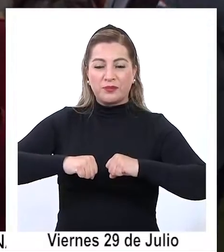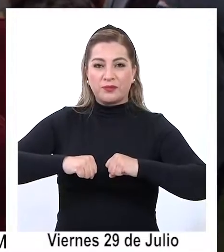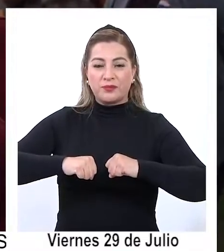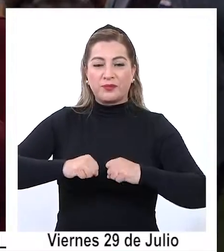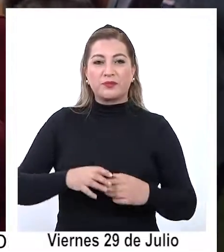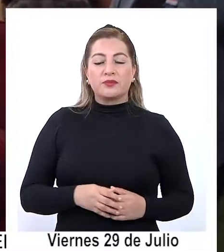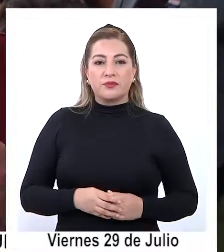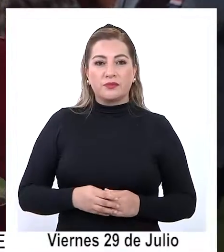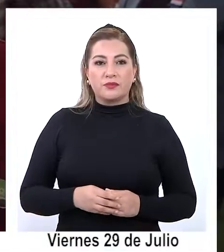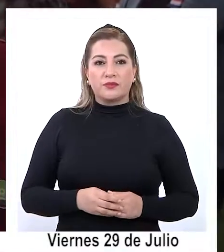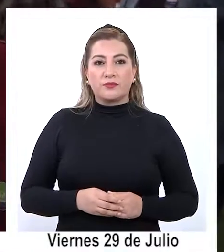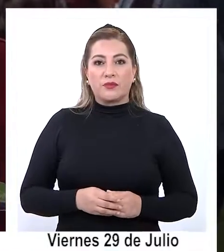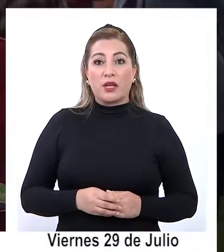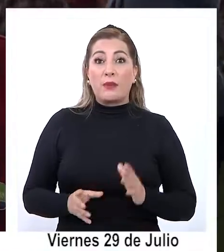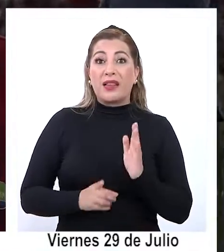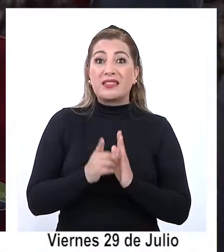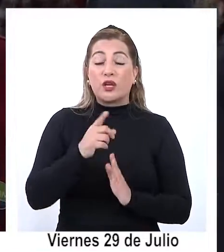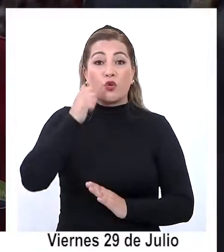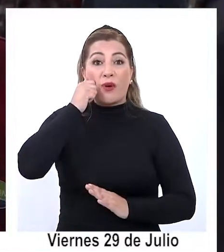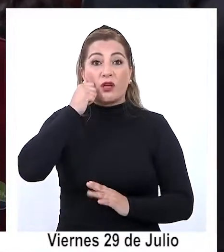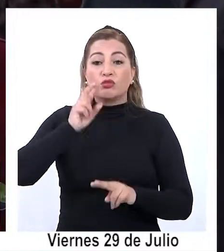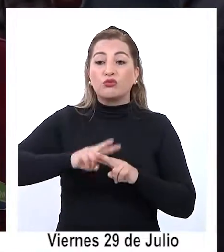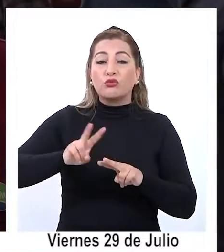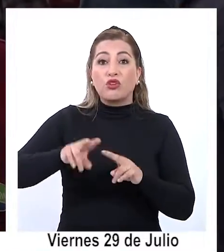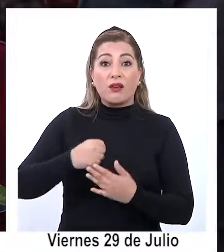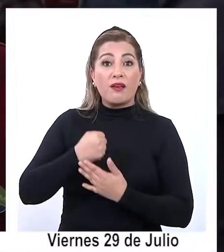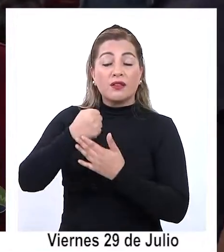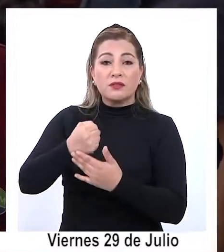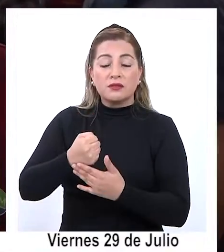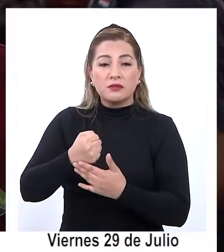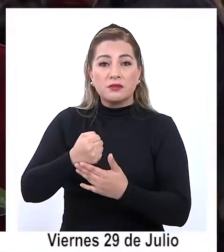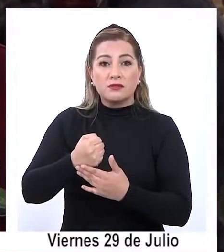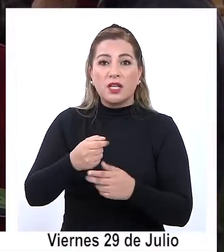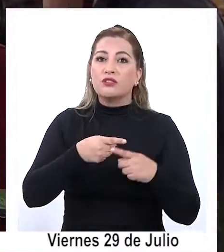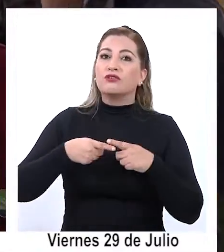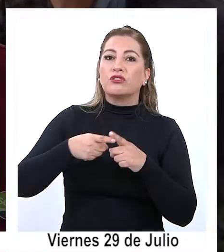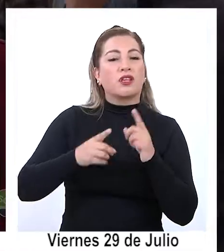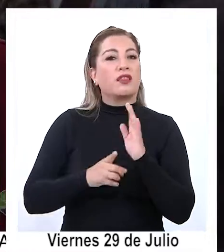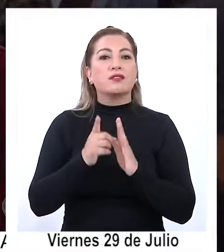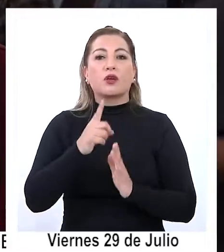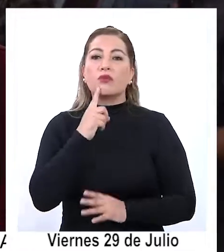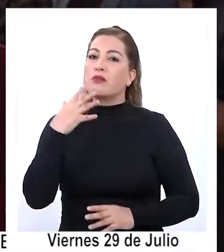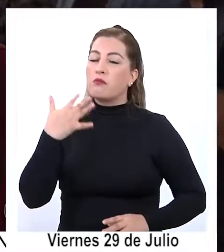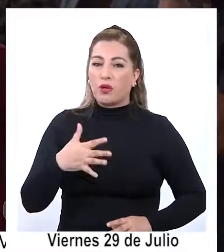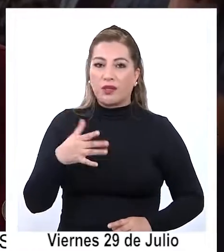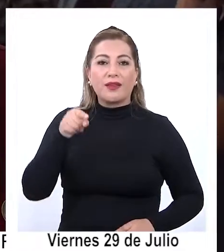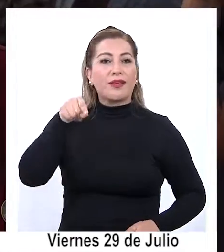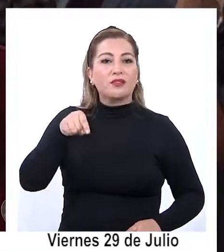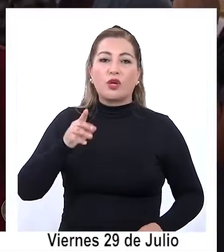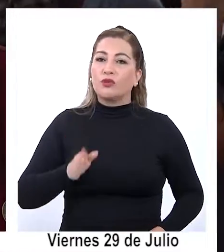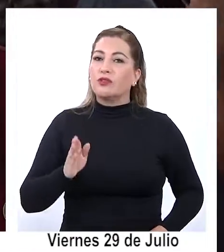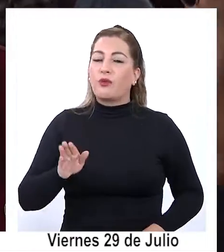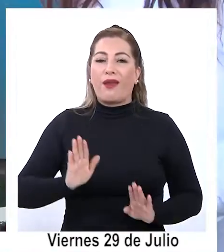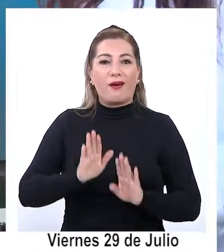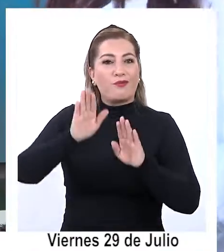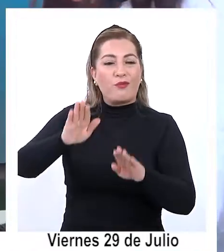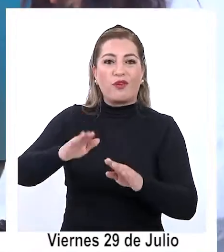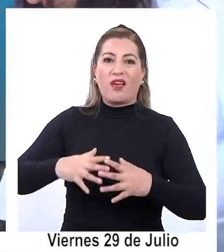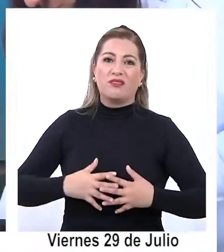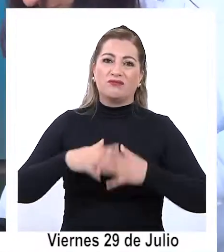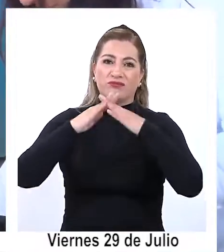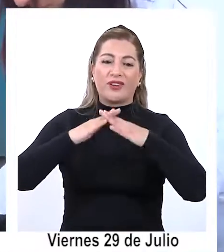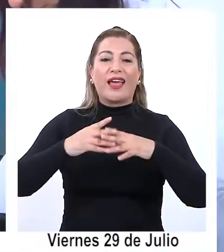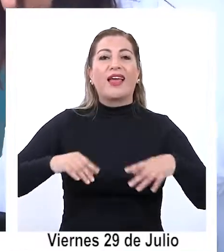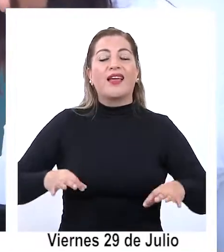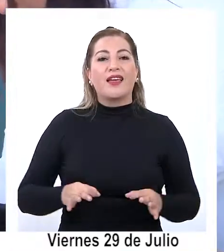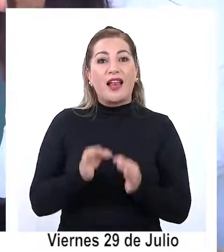que busca soluciones para el desarrollo humano, el tema de la agricultura y el desarrollo social para nosotros es clave, ¿sí? Y eso lo vamos a seguir fortaleciendo desde la